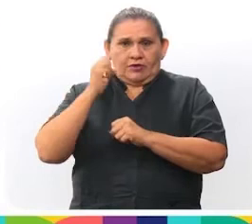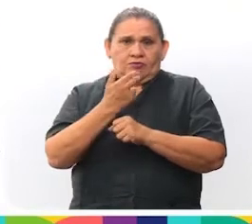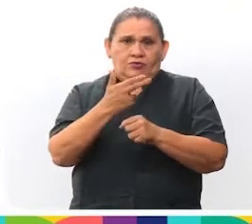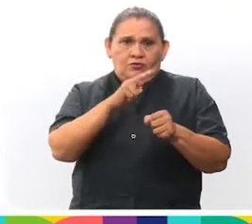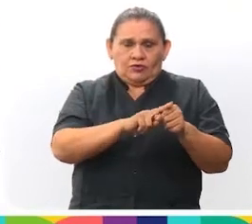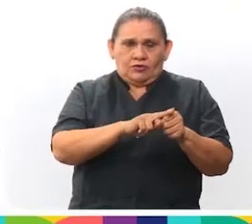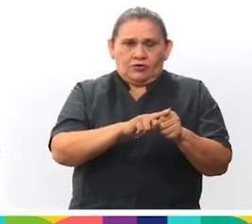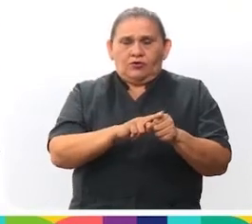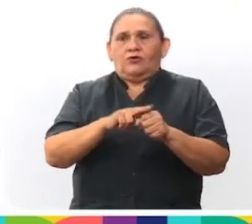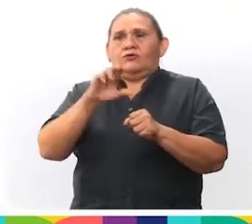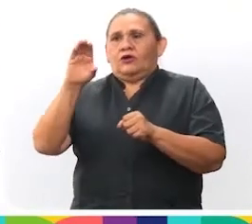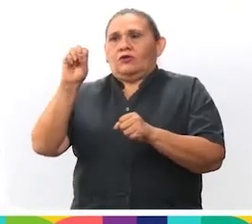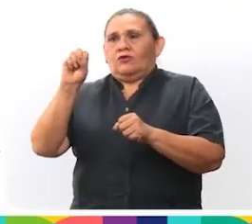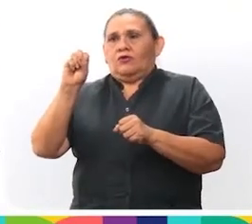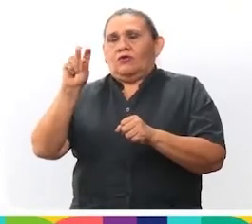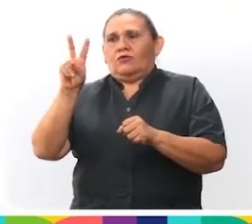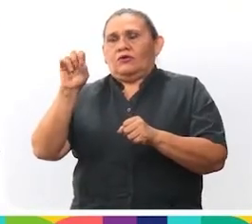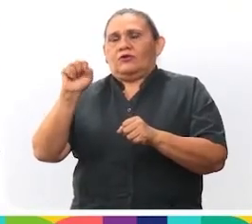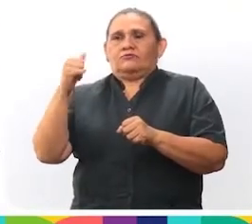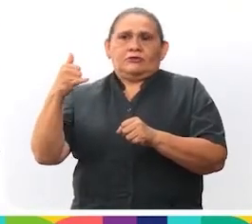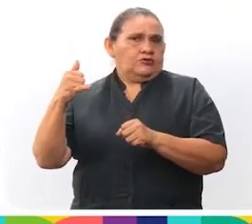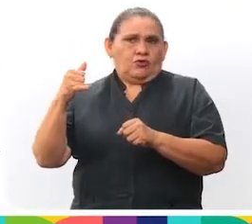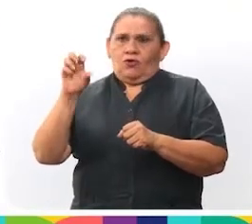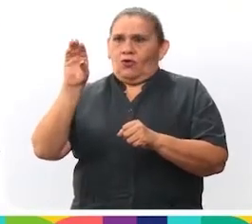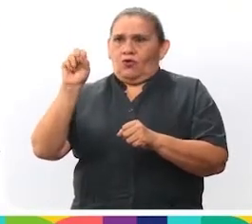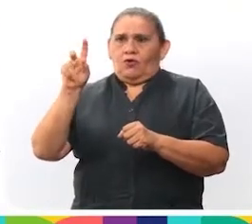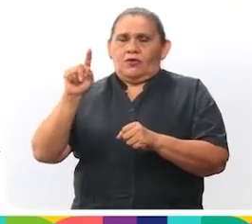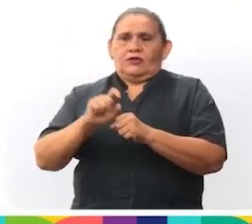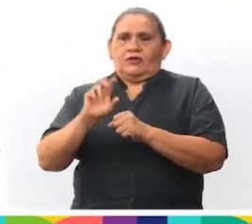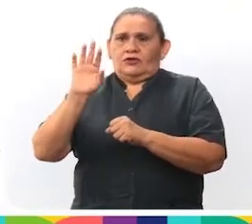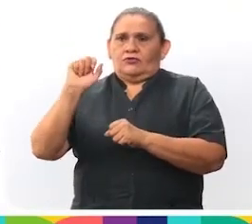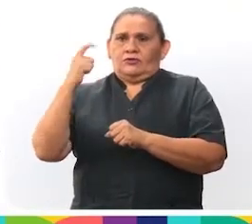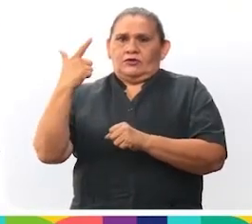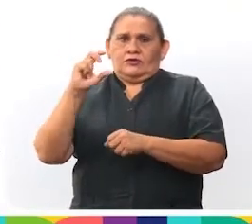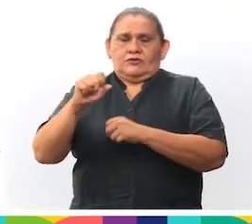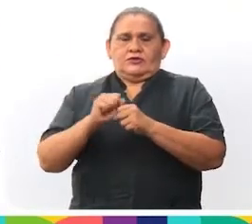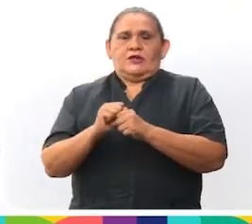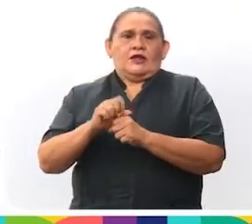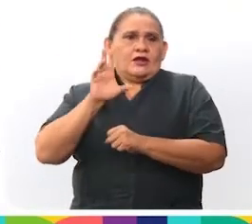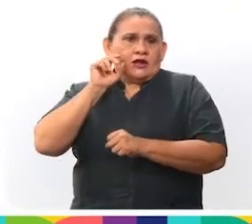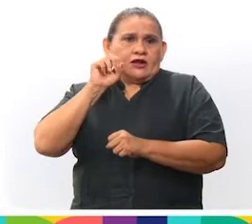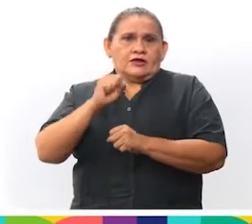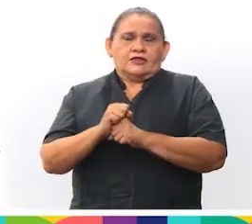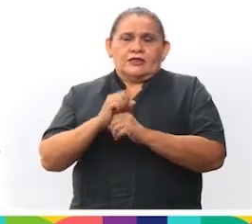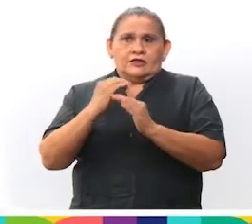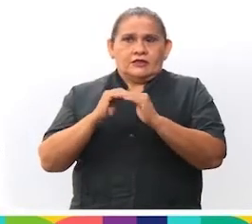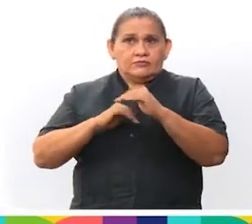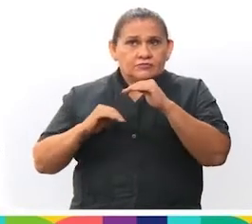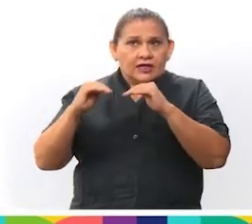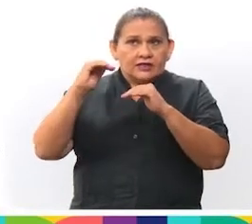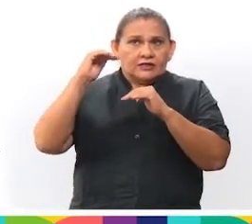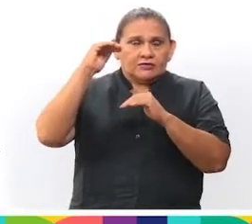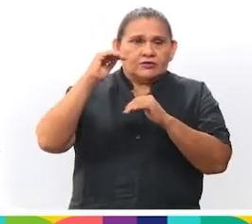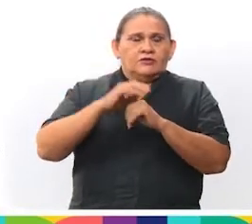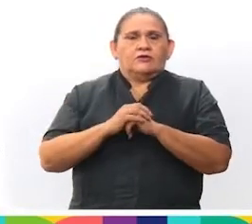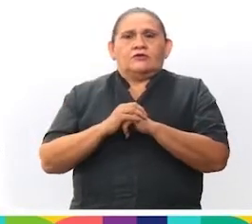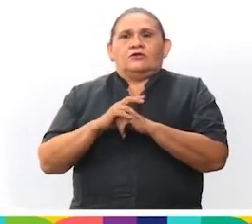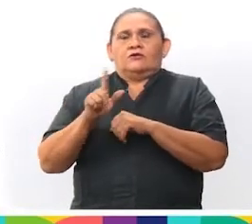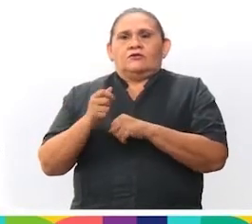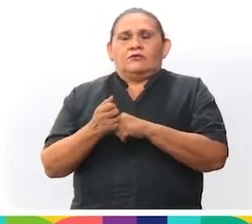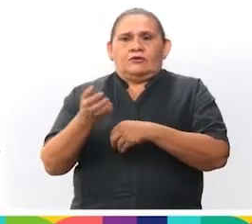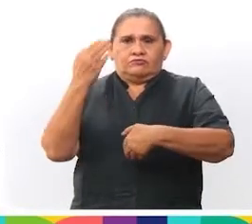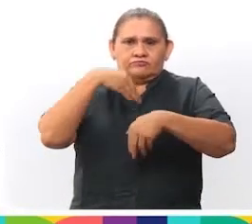total COVID y no COVID es del 56.3%. Está en color naranja y en ascenso. El incremento en